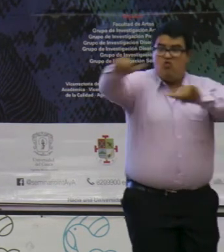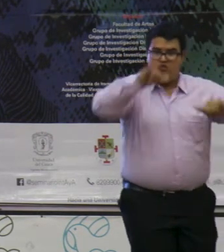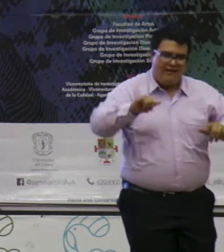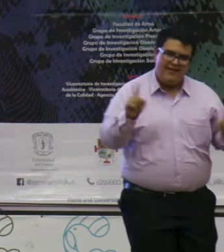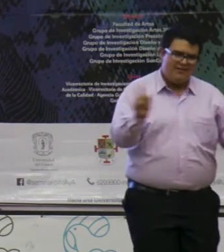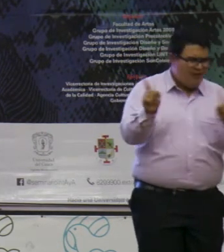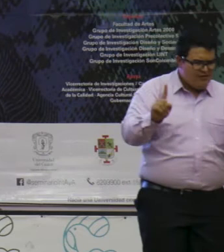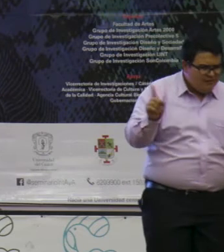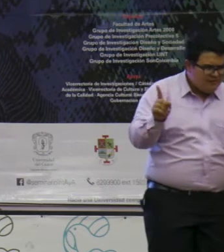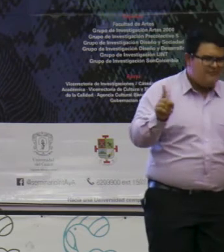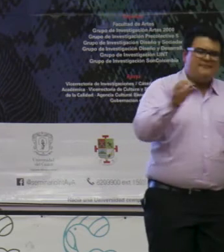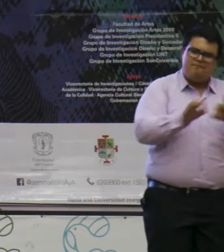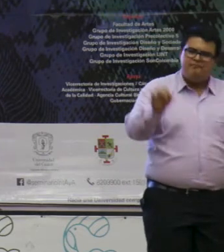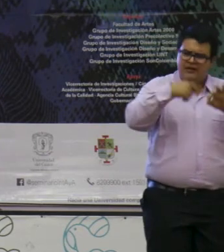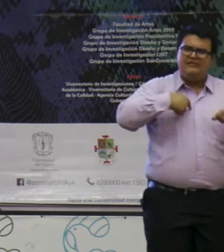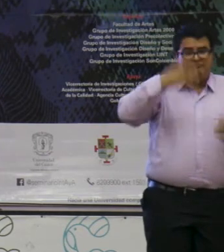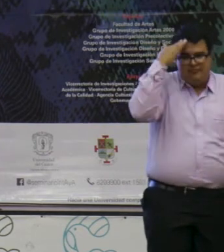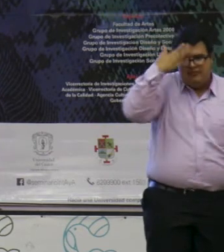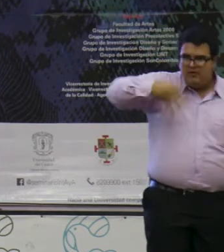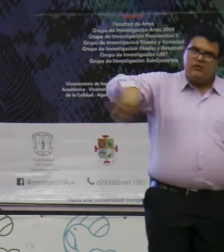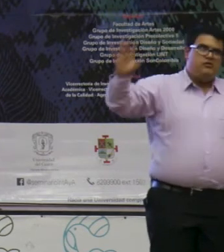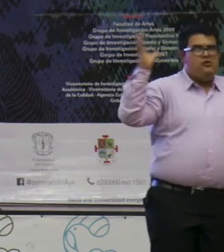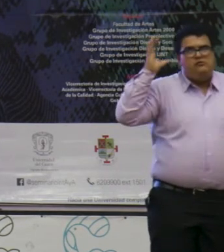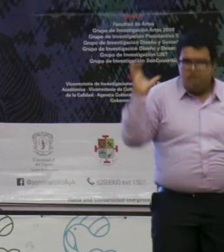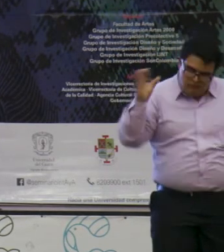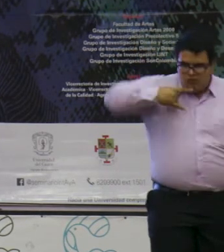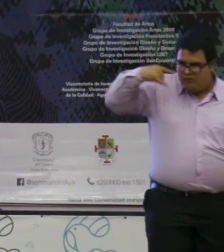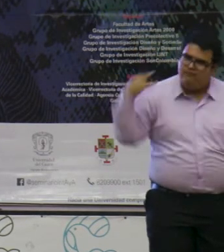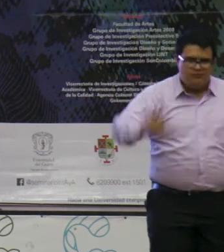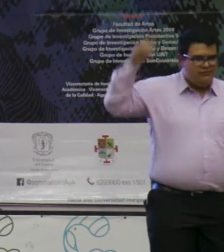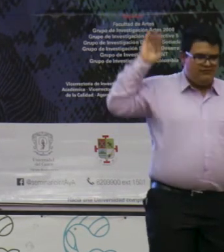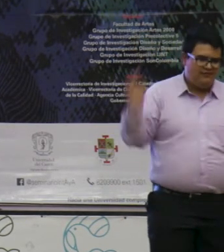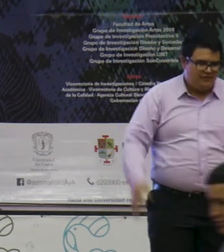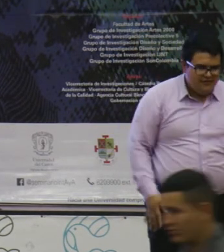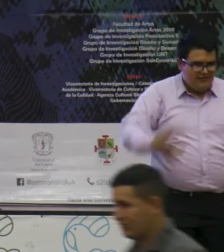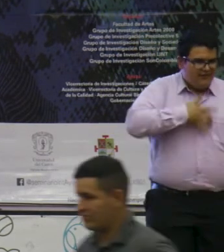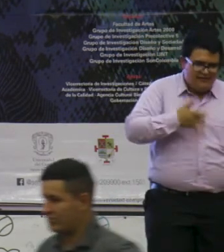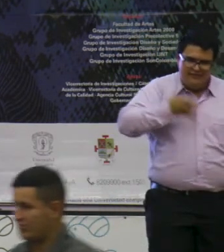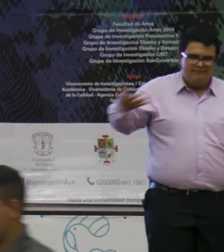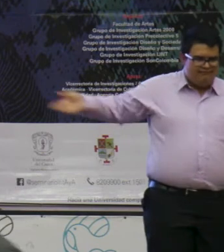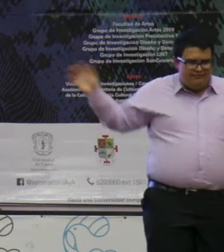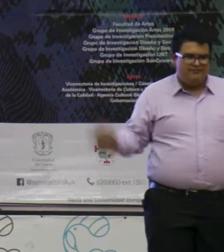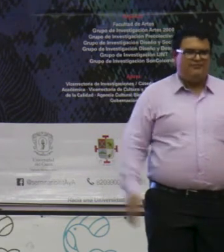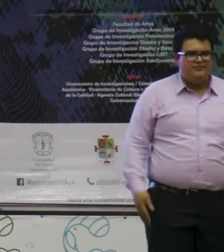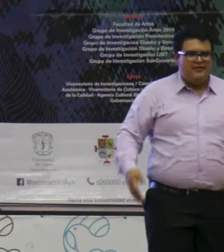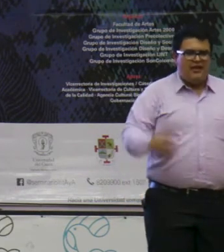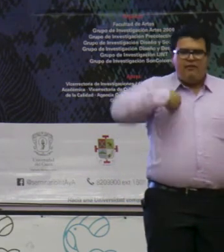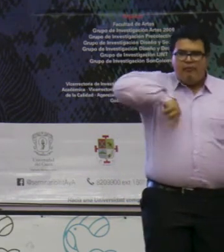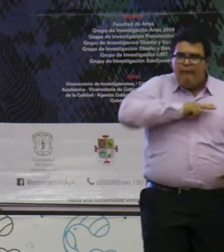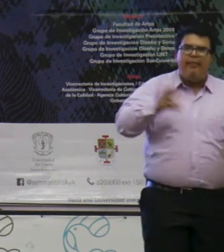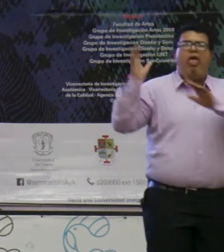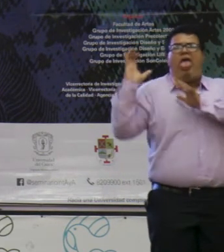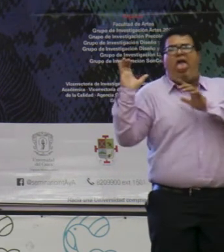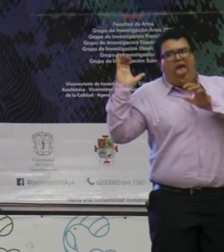es que hay que alivianar esa carga tan perra que nos dejaron estos otros y no podemos seguirla agrandando en peso. O sea, hay